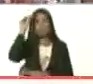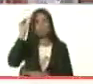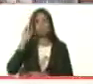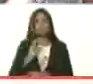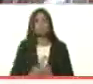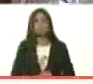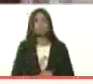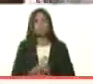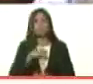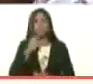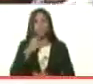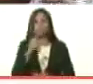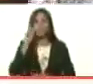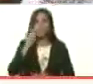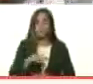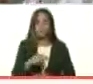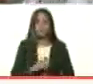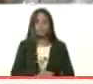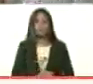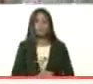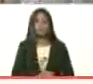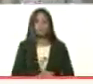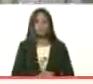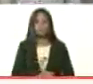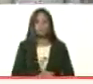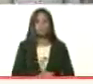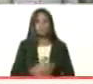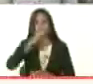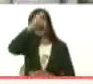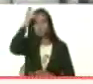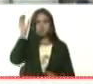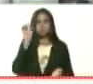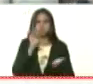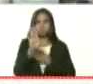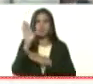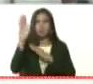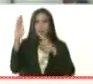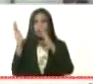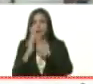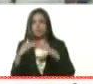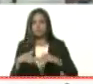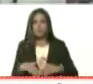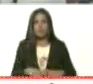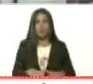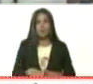Lo decimos también, Trump go home.